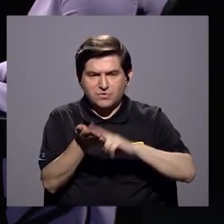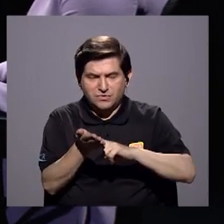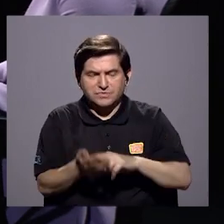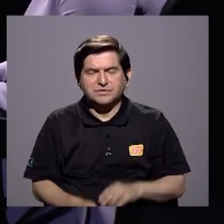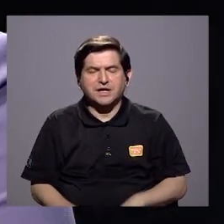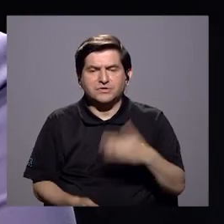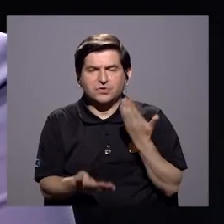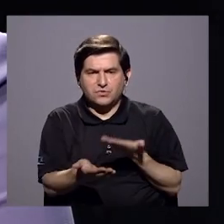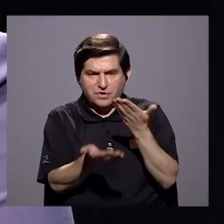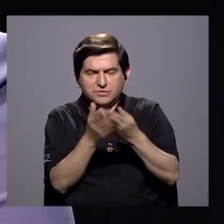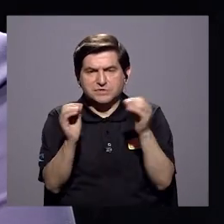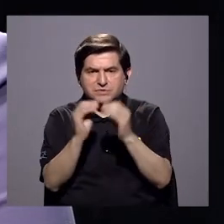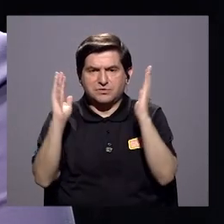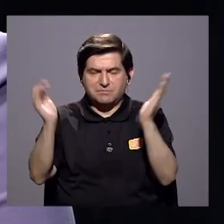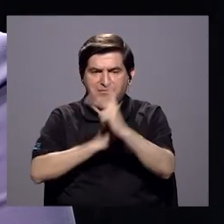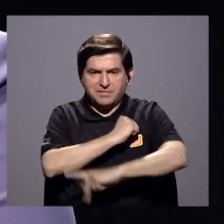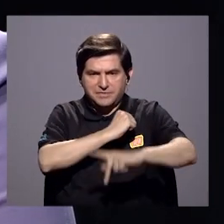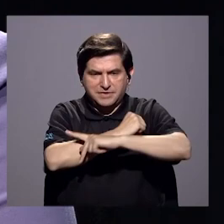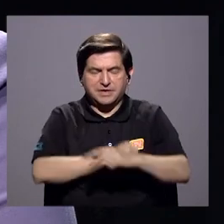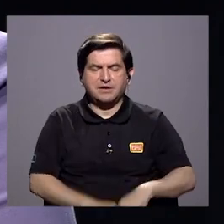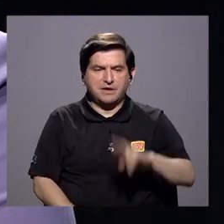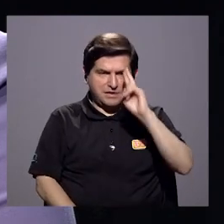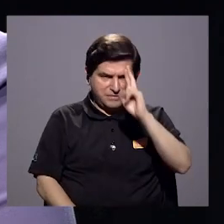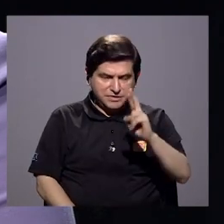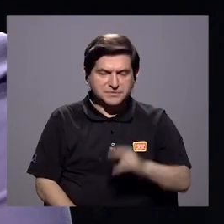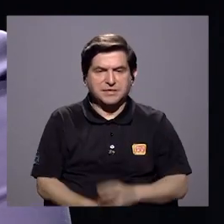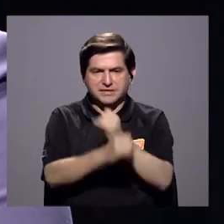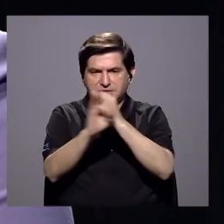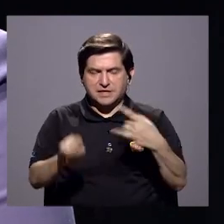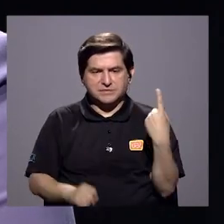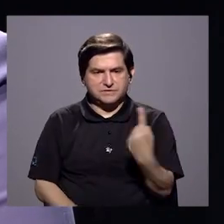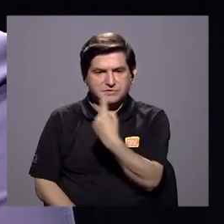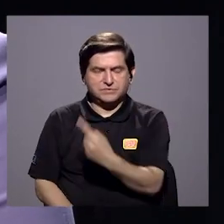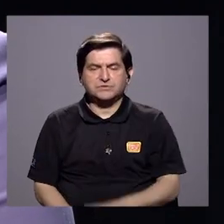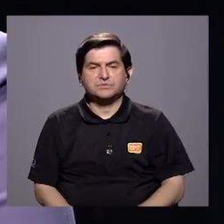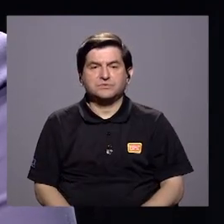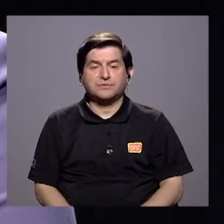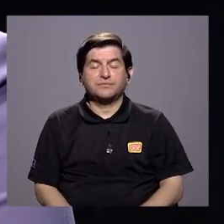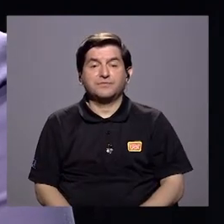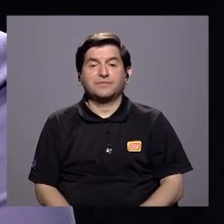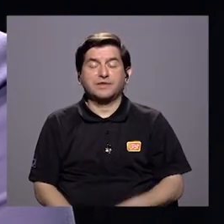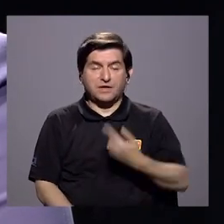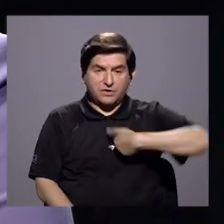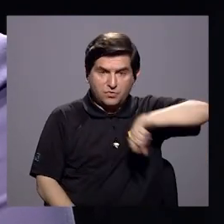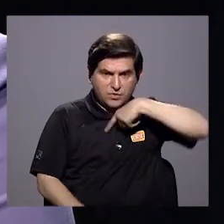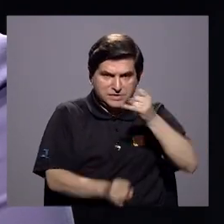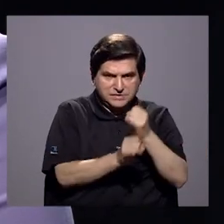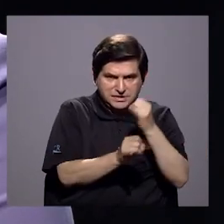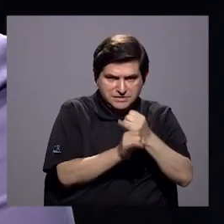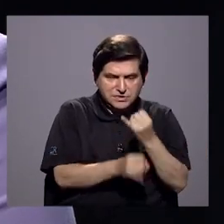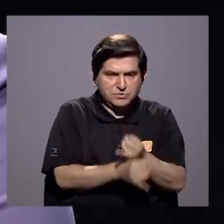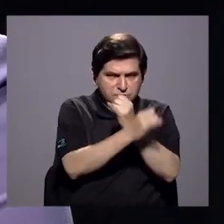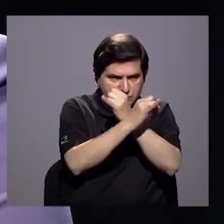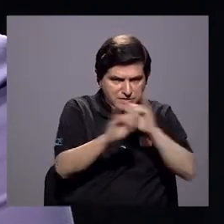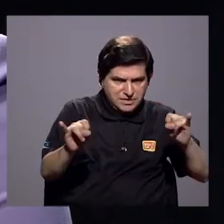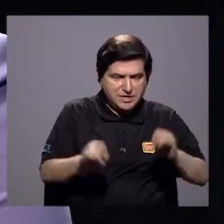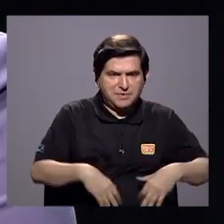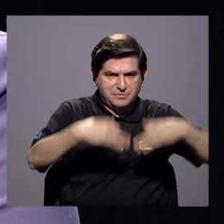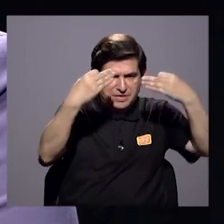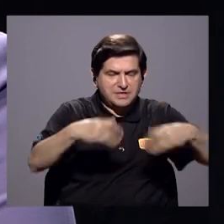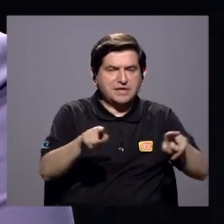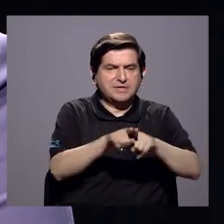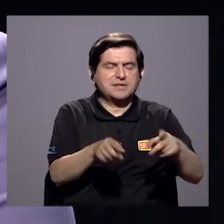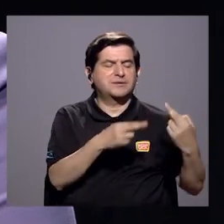estrecha. Así es. Respetando la autonomía que tenemos unos y otros, Habdeba es una entidad autónoma, y autonomía no solo para decisiones, sino